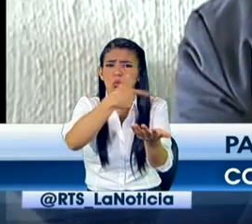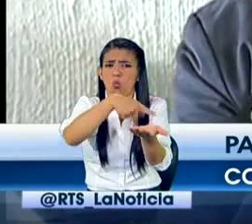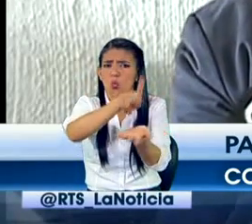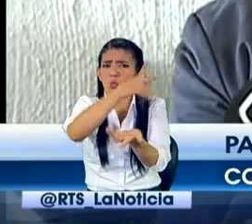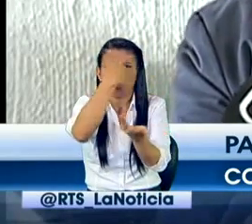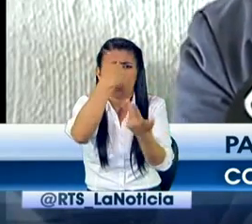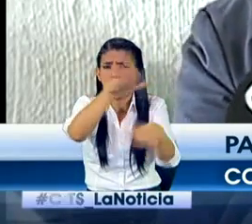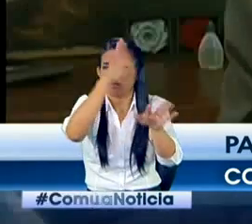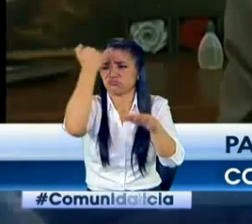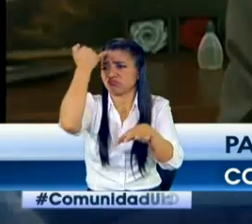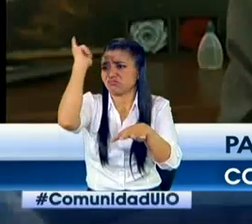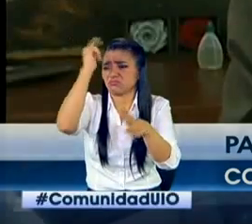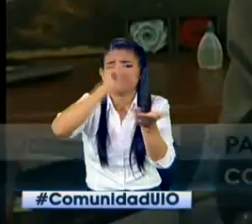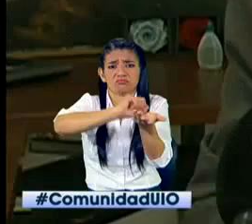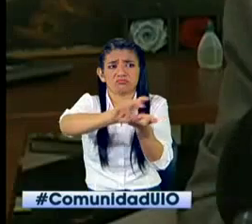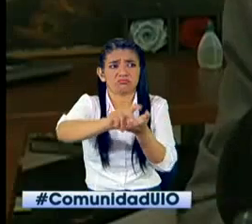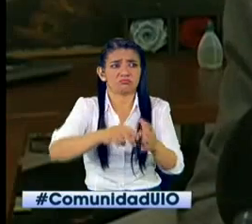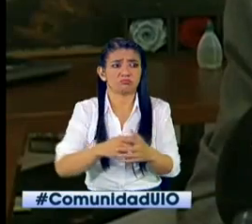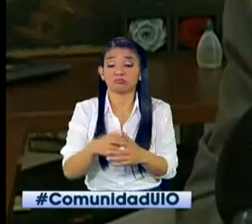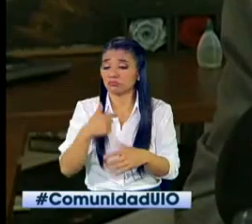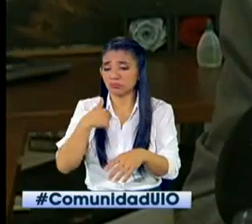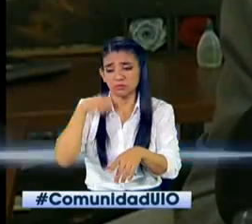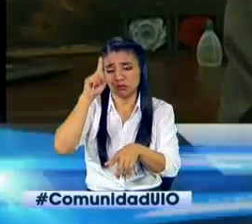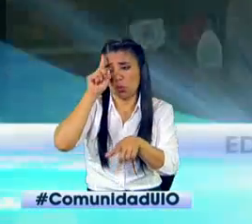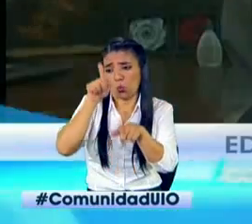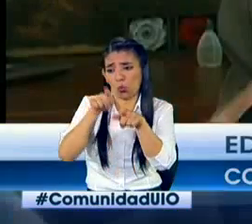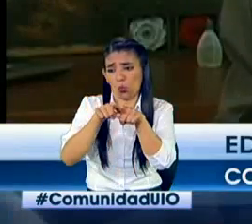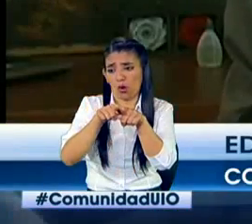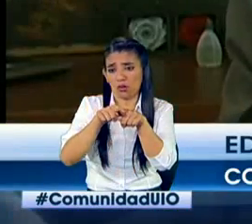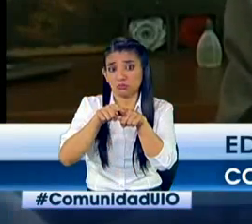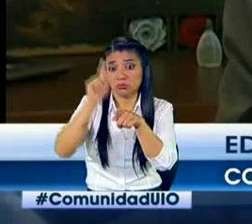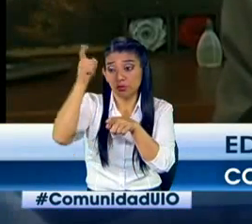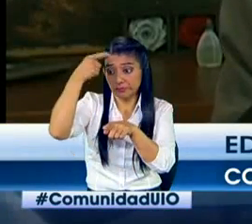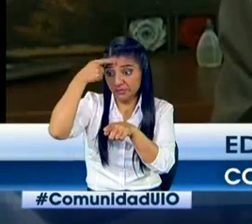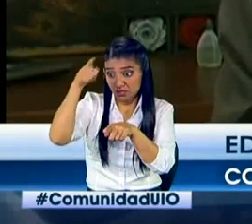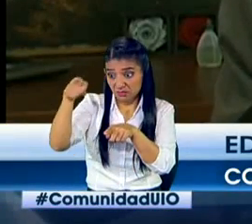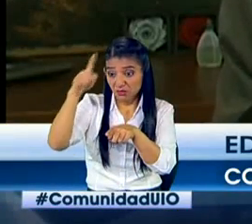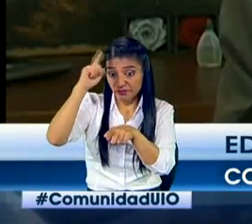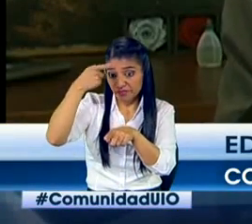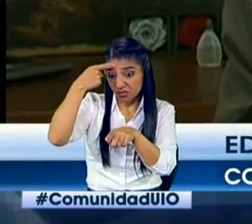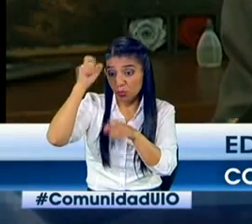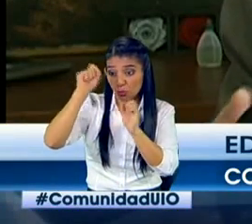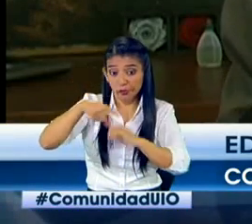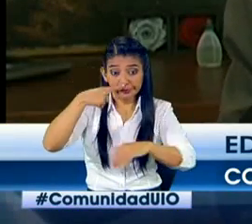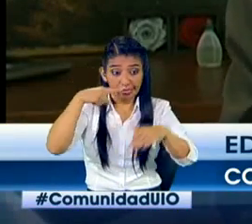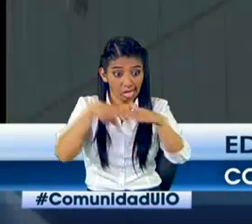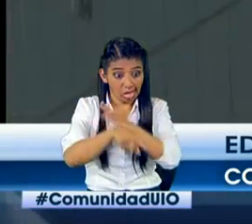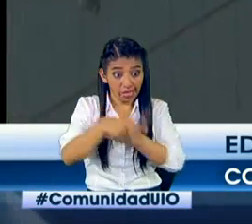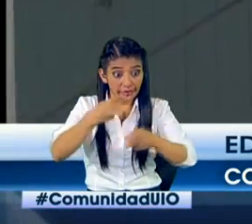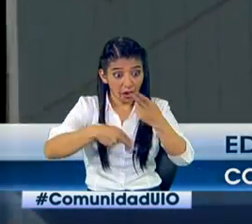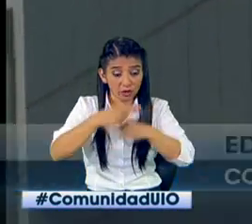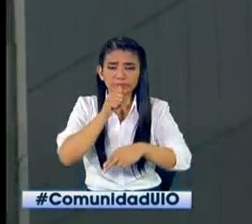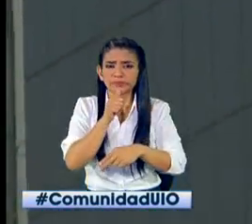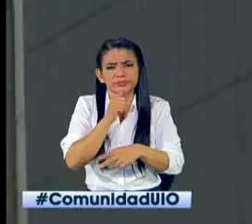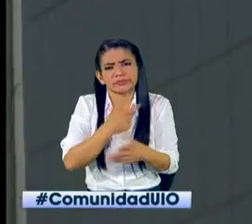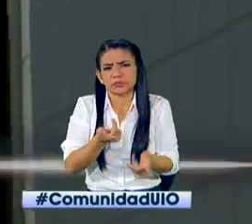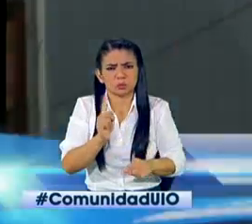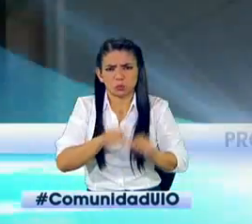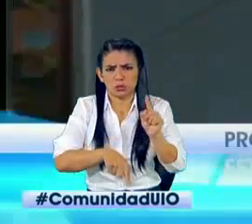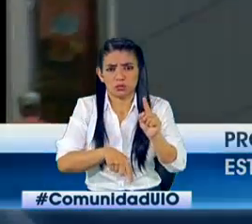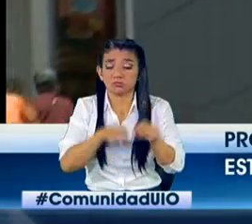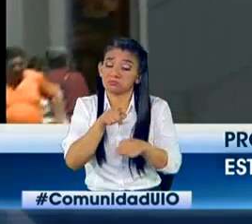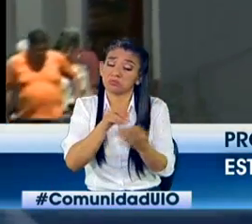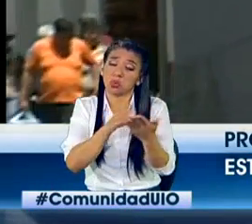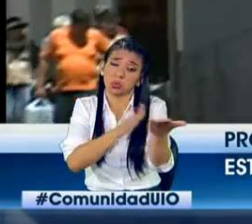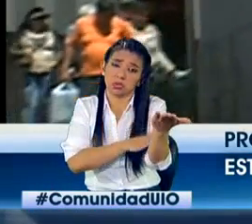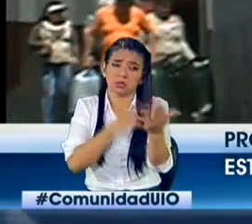seguridad, no sé, algunos elementos que se pueden adaptar a esto. Otra de las exigencias sería que los estacionamientos